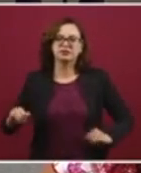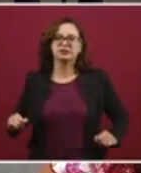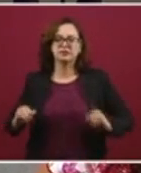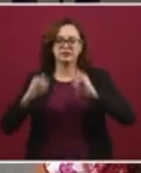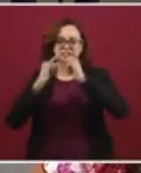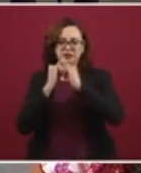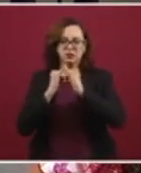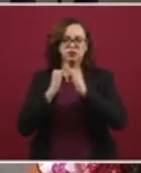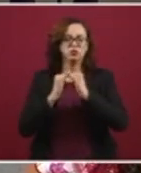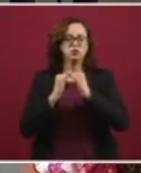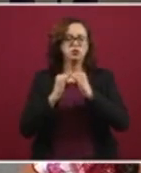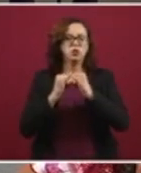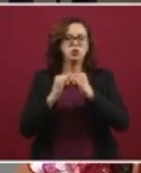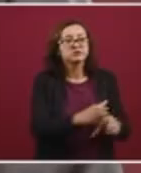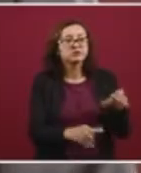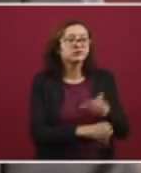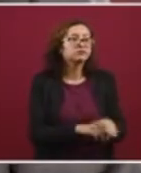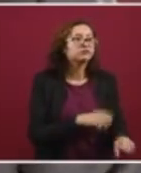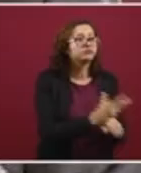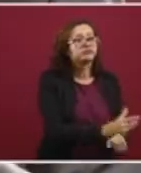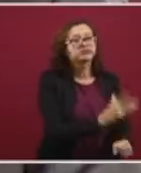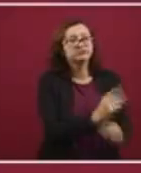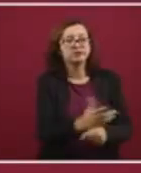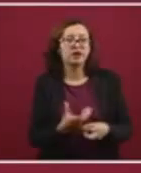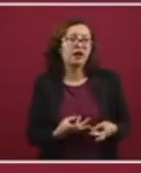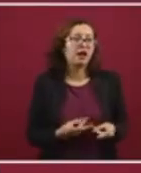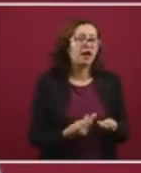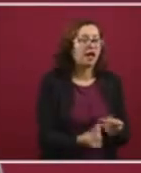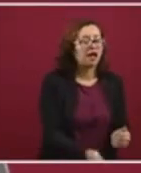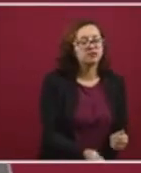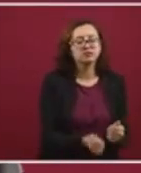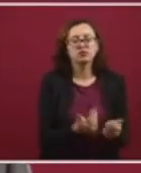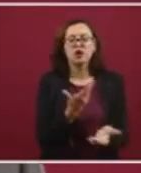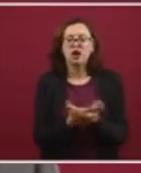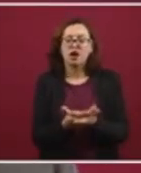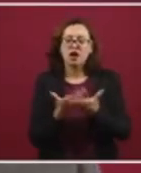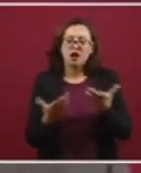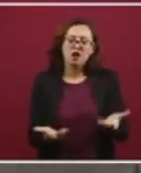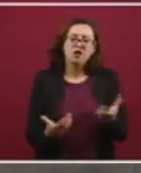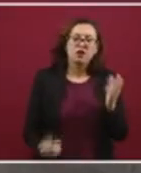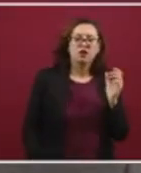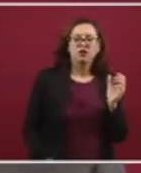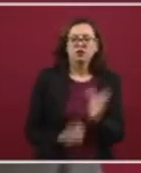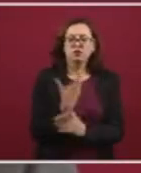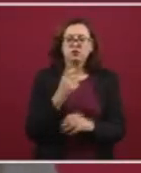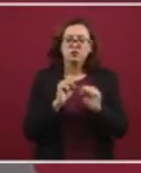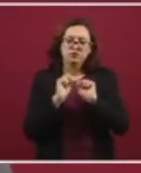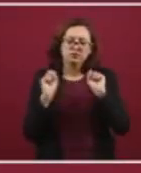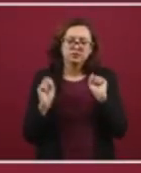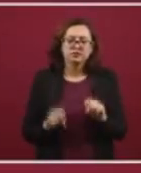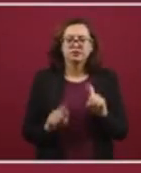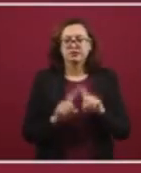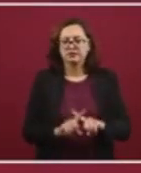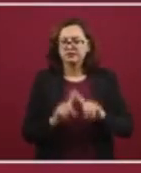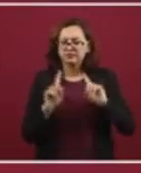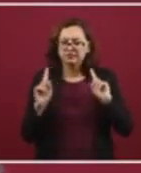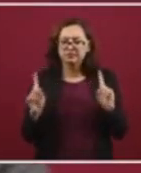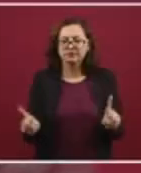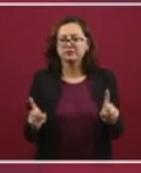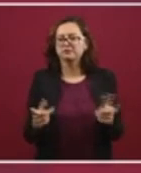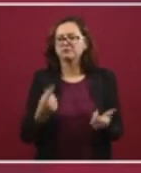para devolverle al pueblo lo robado. Con este nuevo sistema nos vamos a ahorrar